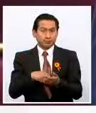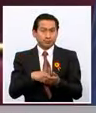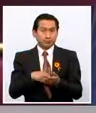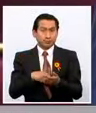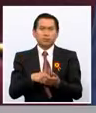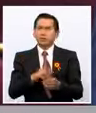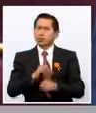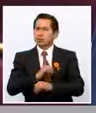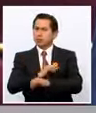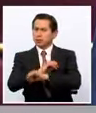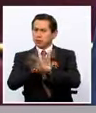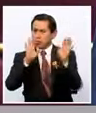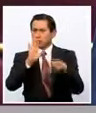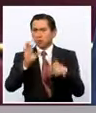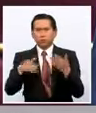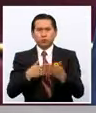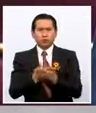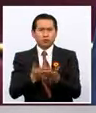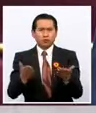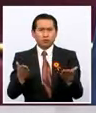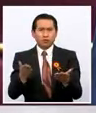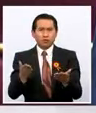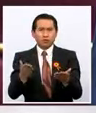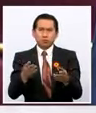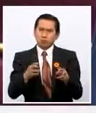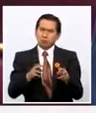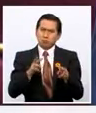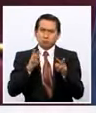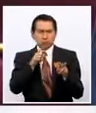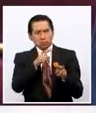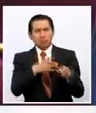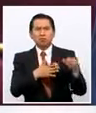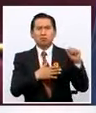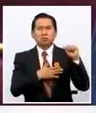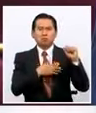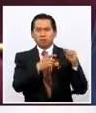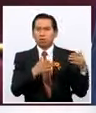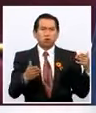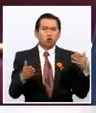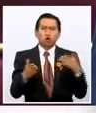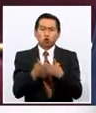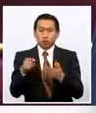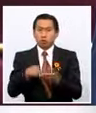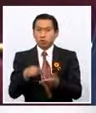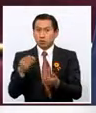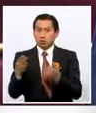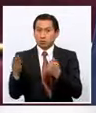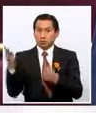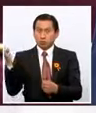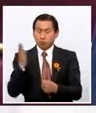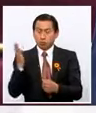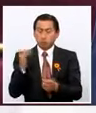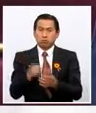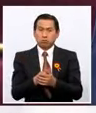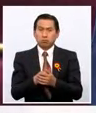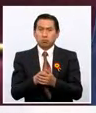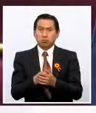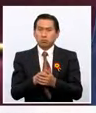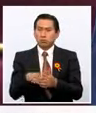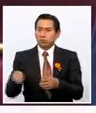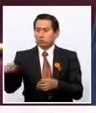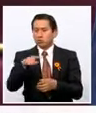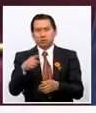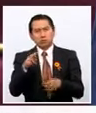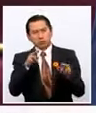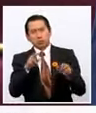claro para todos que el más está en contra de este bono porque es claro para todos